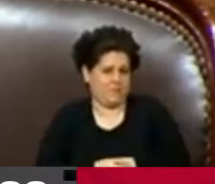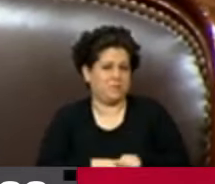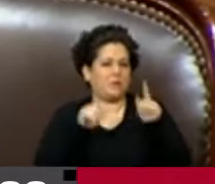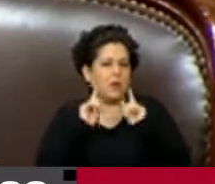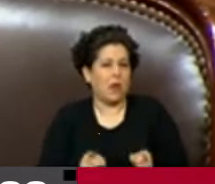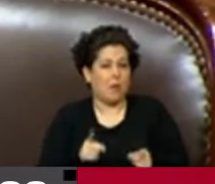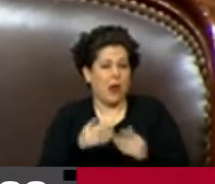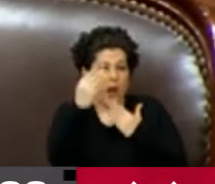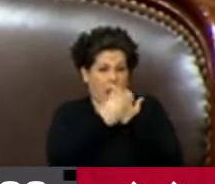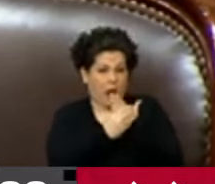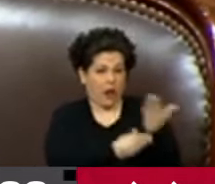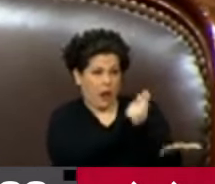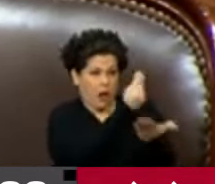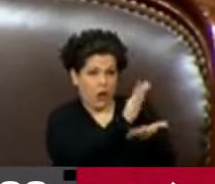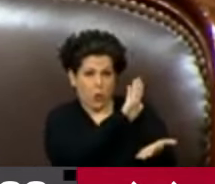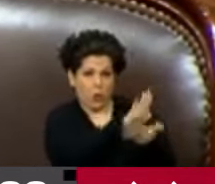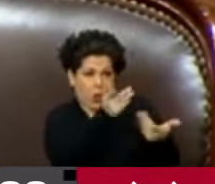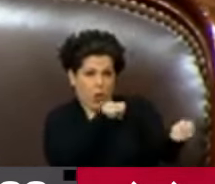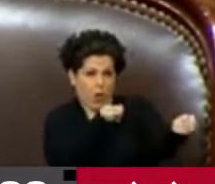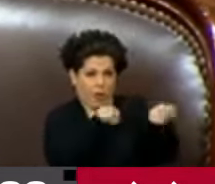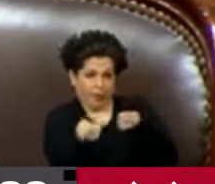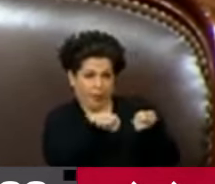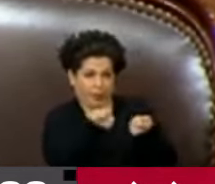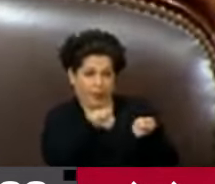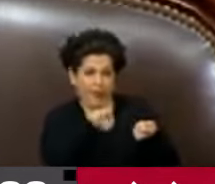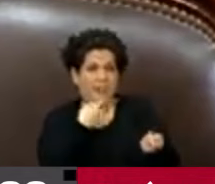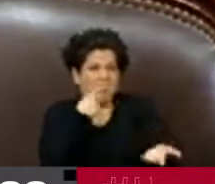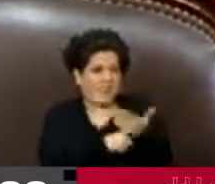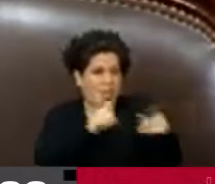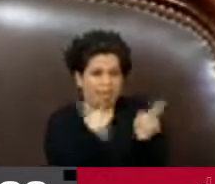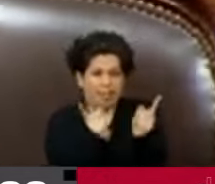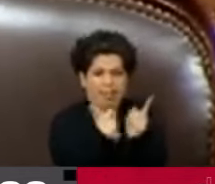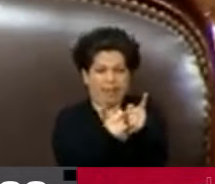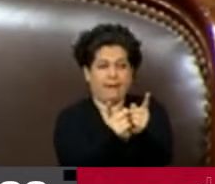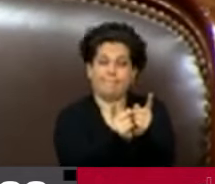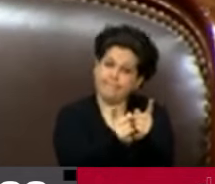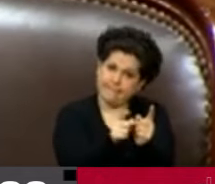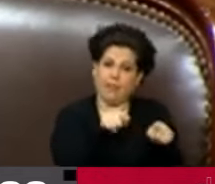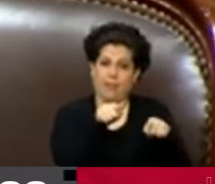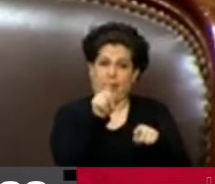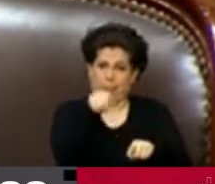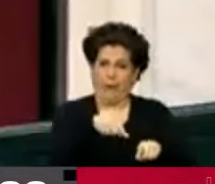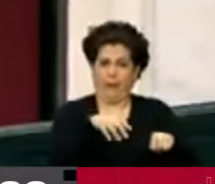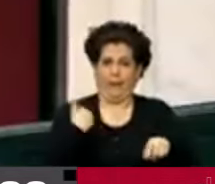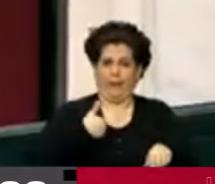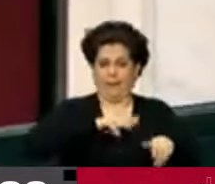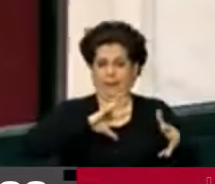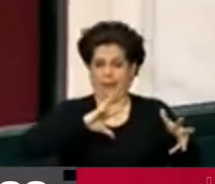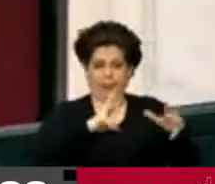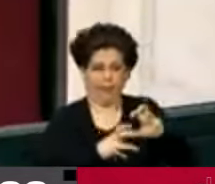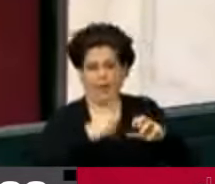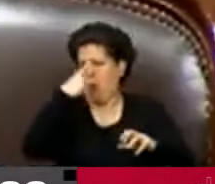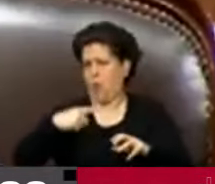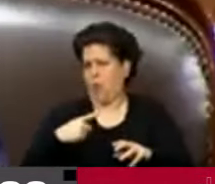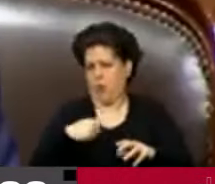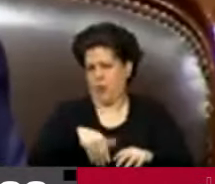tener un nuevo administrador de la degradación argentina, que las decisiones sean cortoplacistas, es grande. Silencio, entonces, por favor, termine. Para terminar,